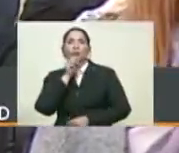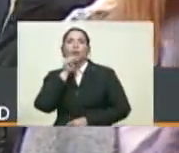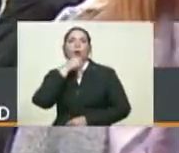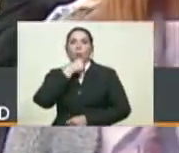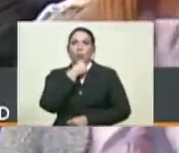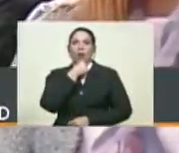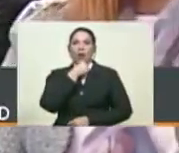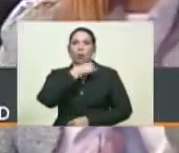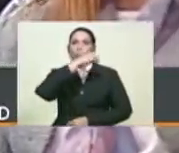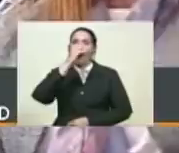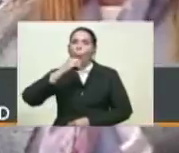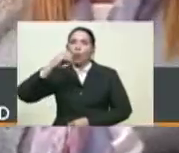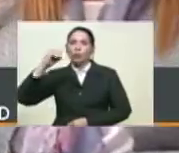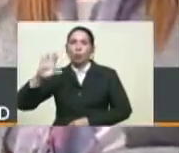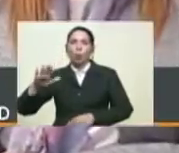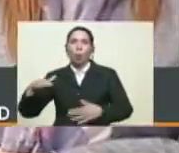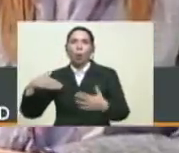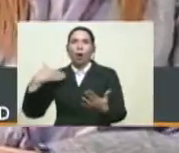el Orinoco